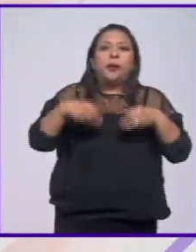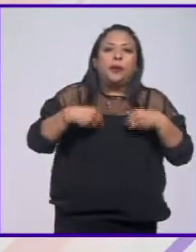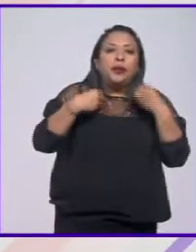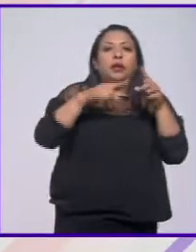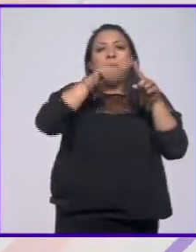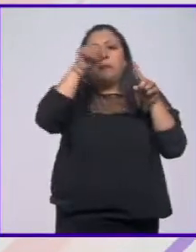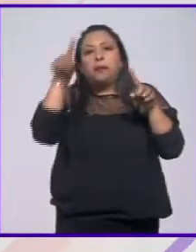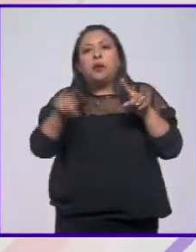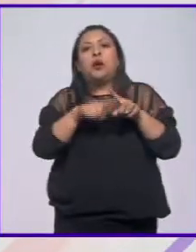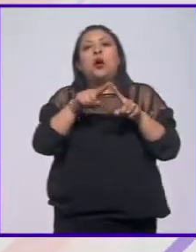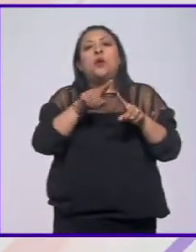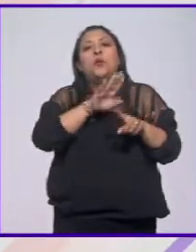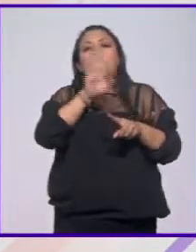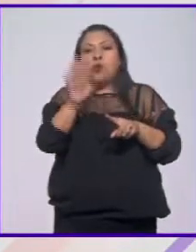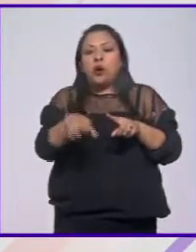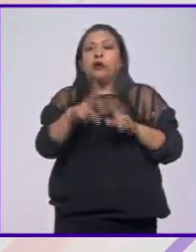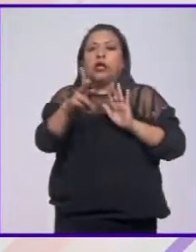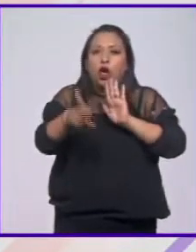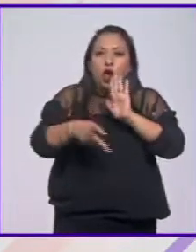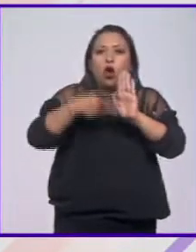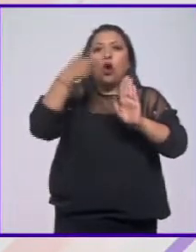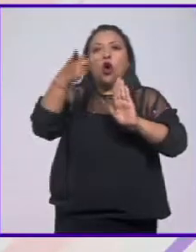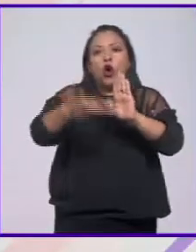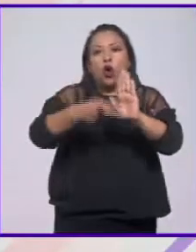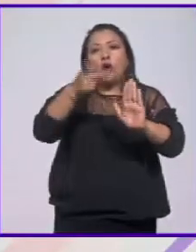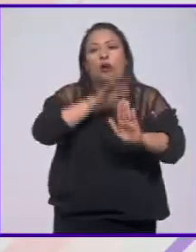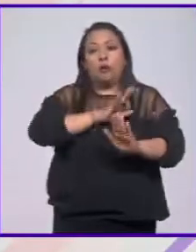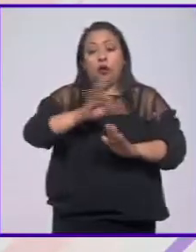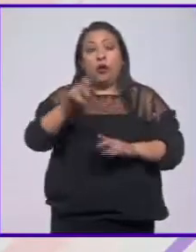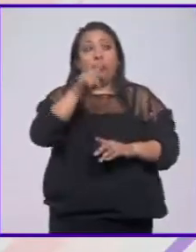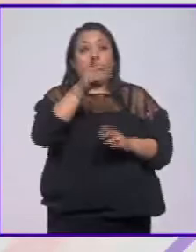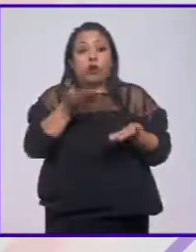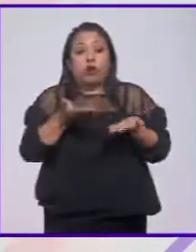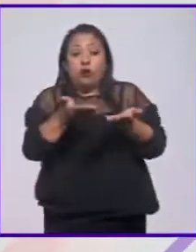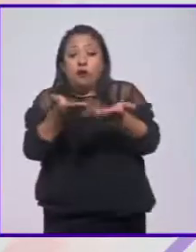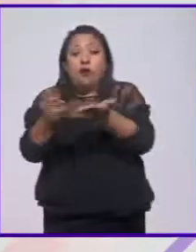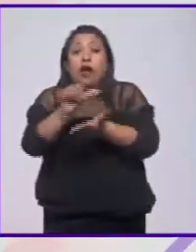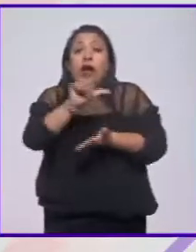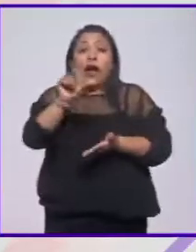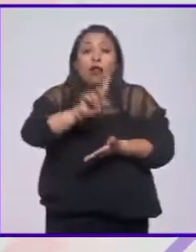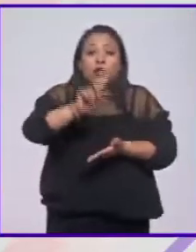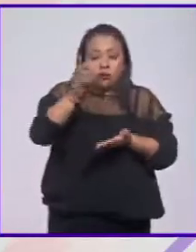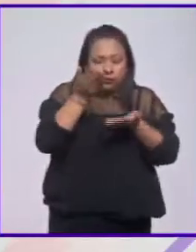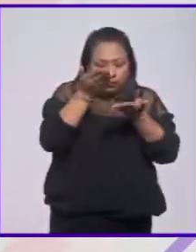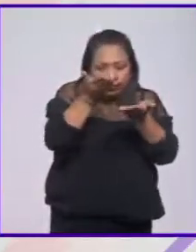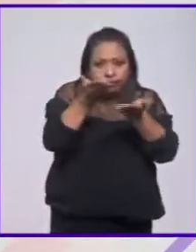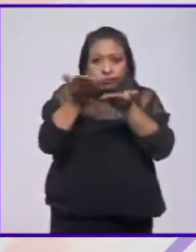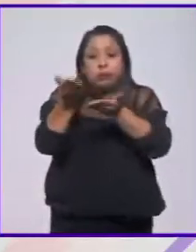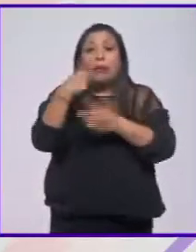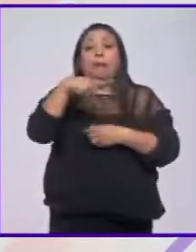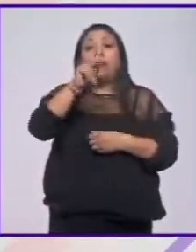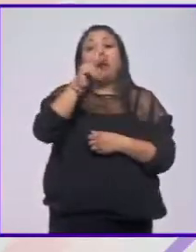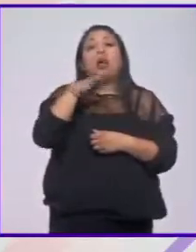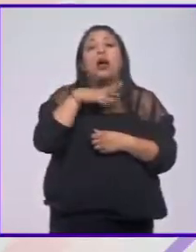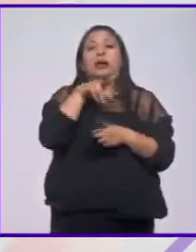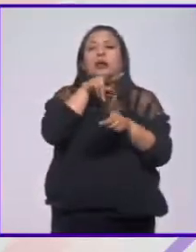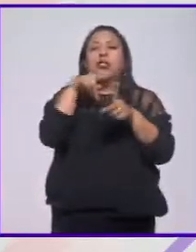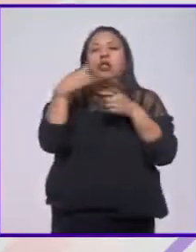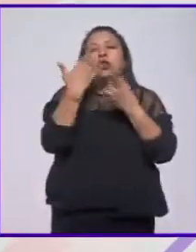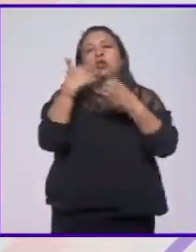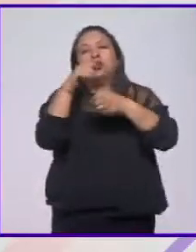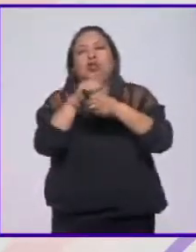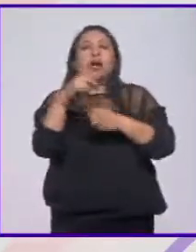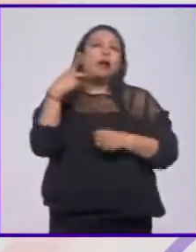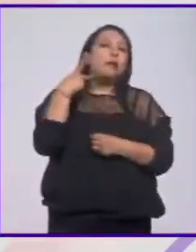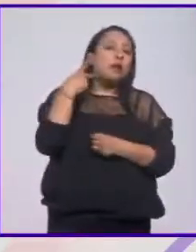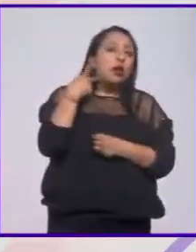se renovaran. Las ofrendas fueron dedicadas a los dioses. Sin embargo, desde el punto de vista social y